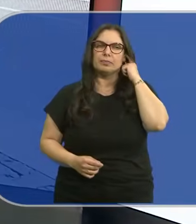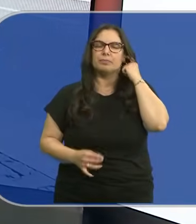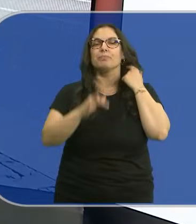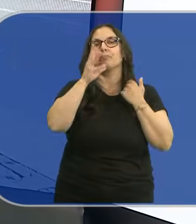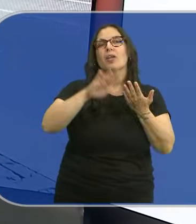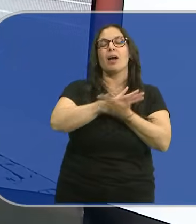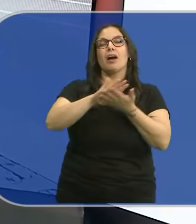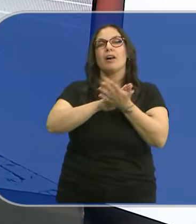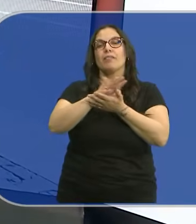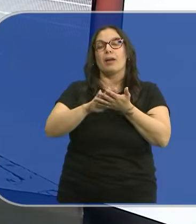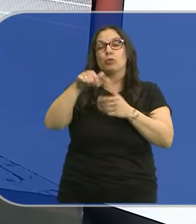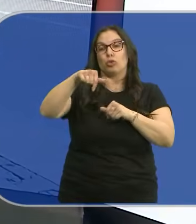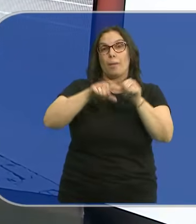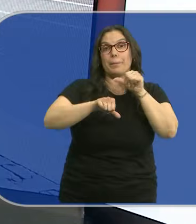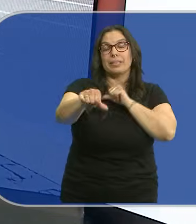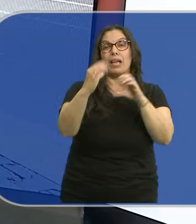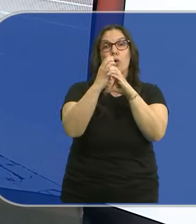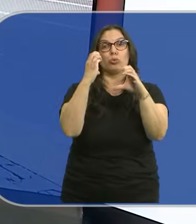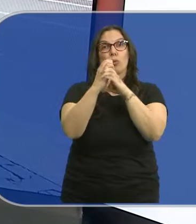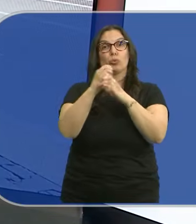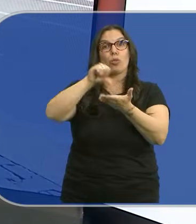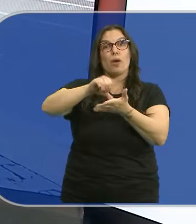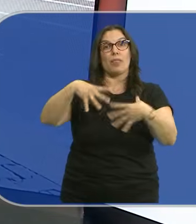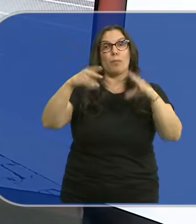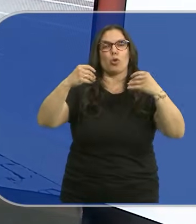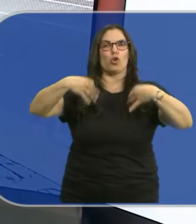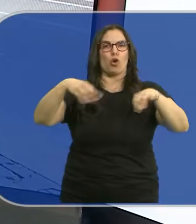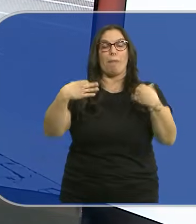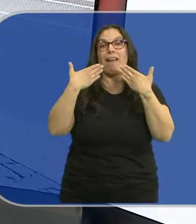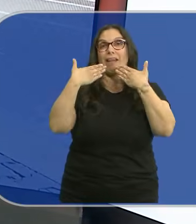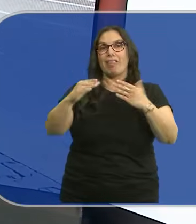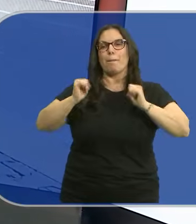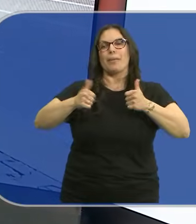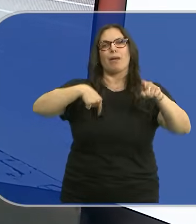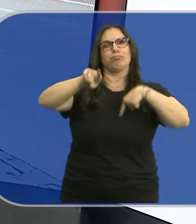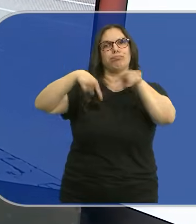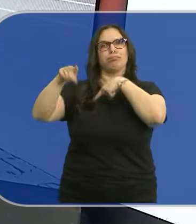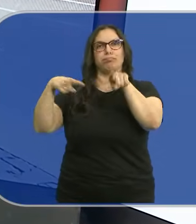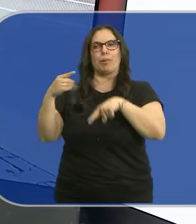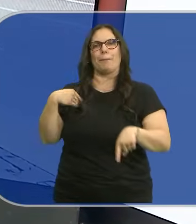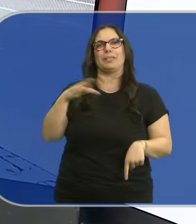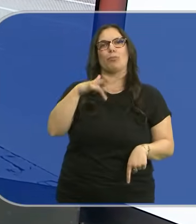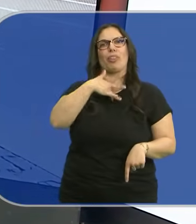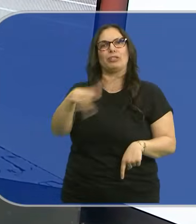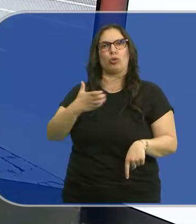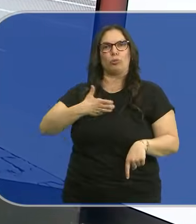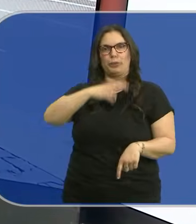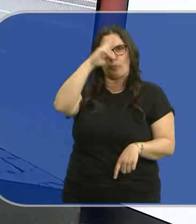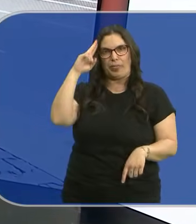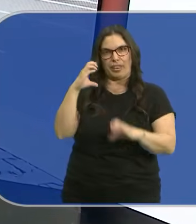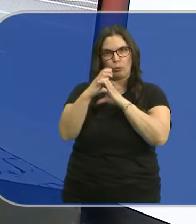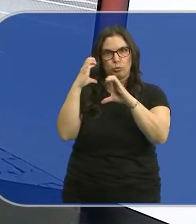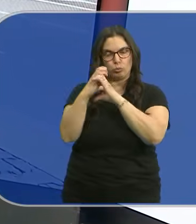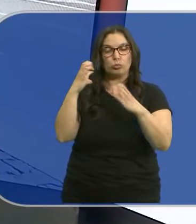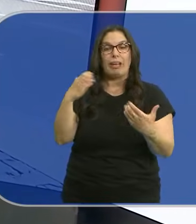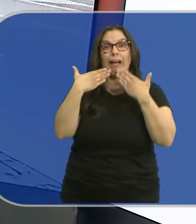Les hablamos de normalidad desde hoy en los autobuses urbanos de Burgos, todo gracias a la entrada en circulación de los vehículos cedidos por el Ayuntamiento de Madrid.